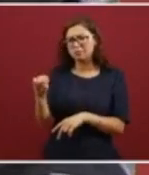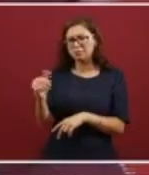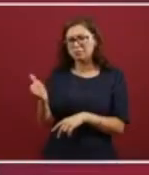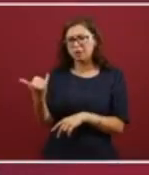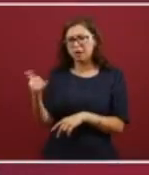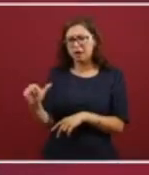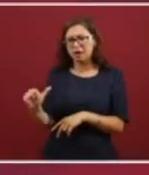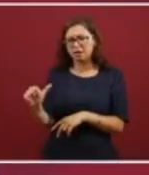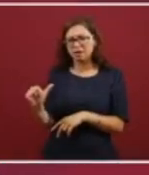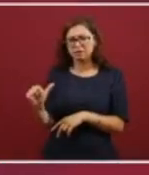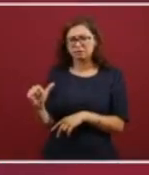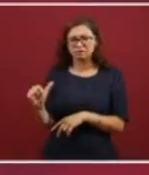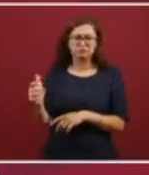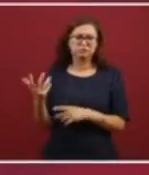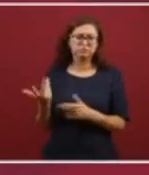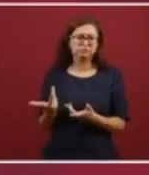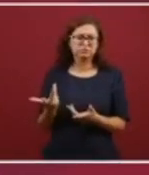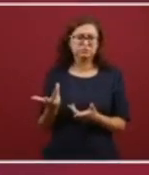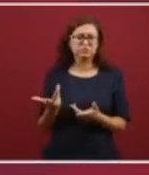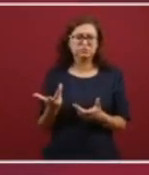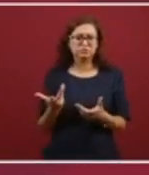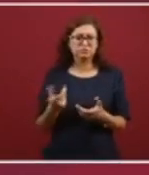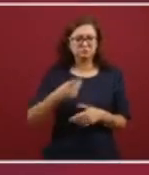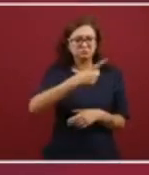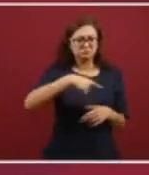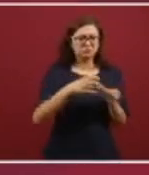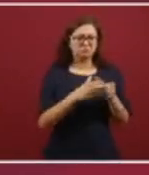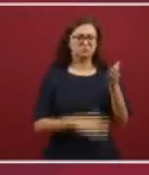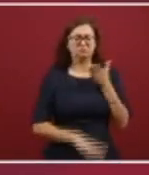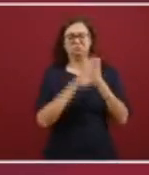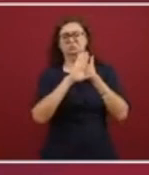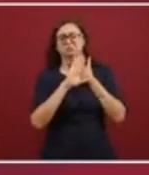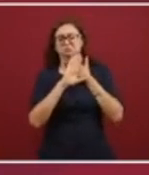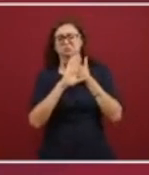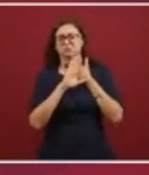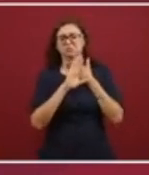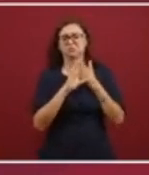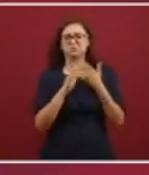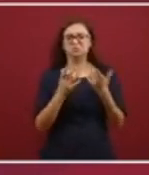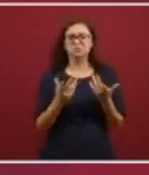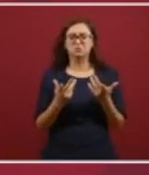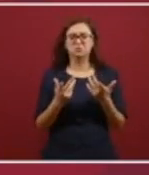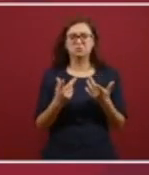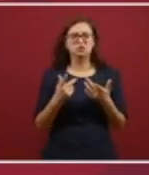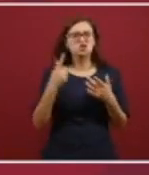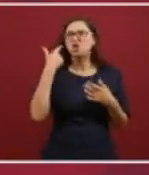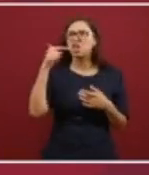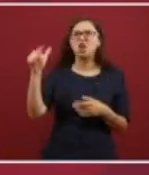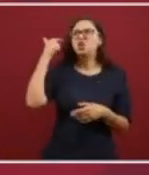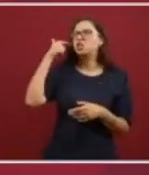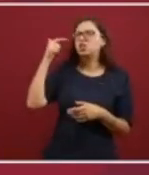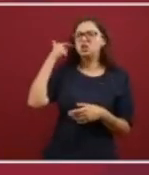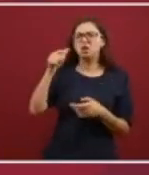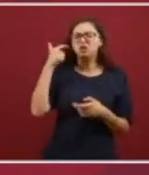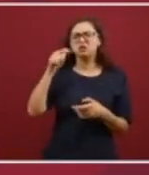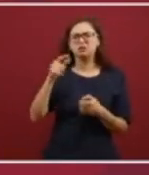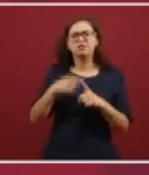donde hay más opositores, no todos desde luego, es en la Ciudad de México.